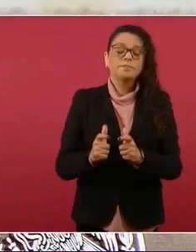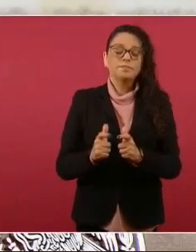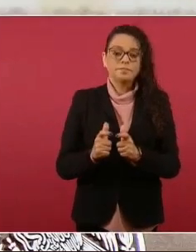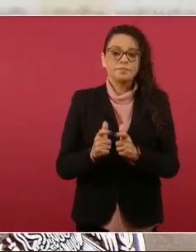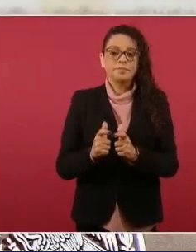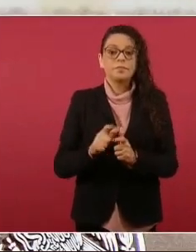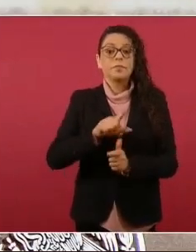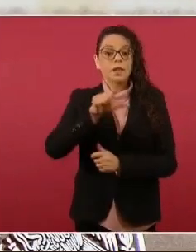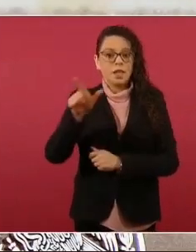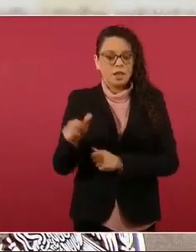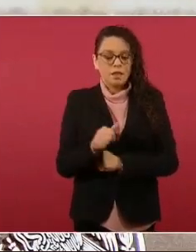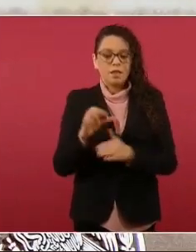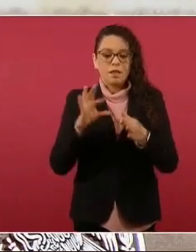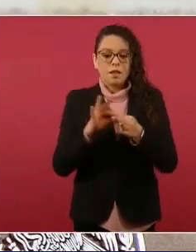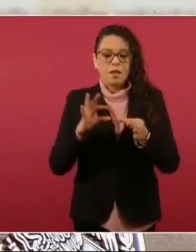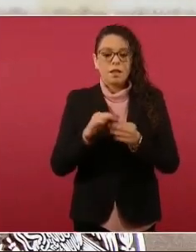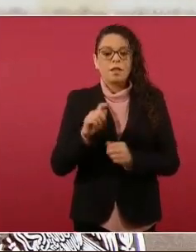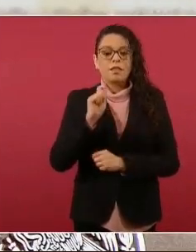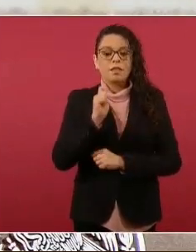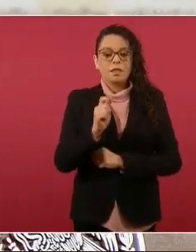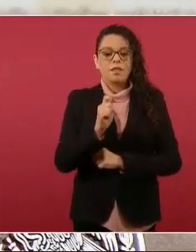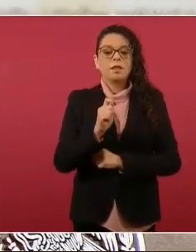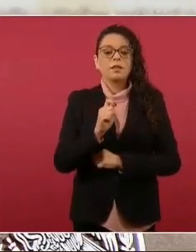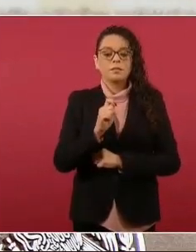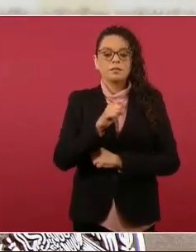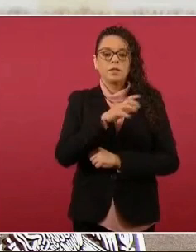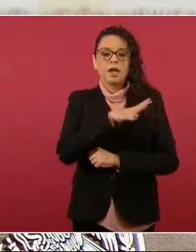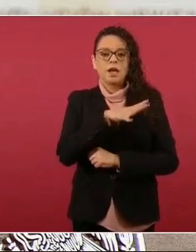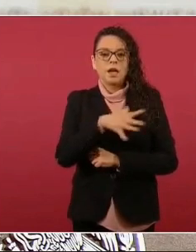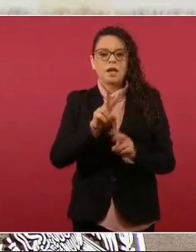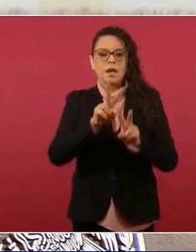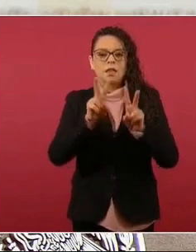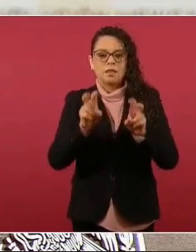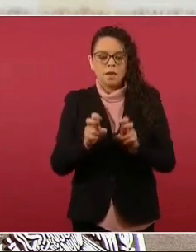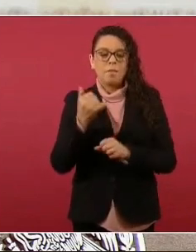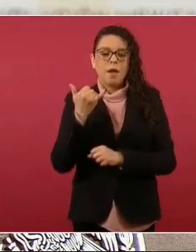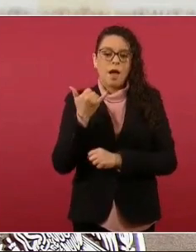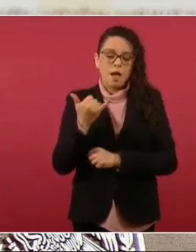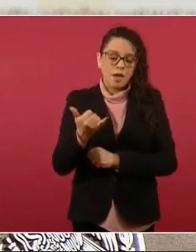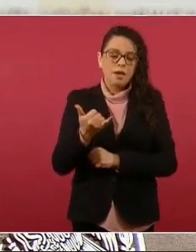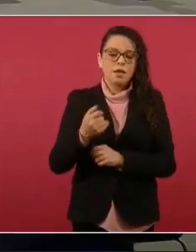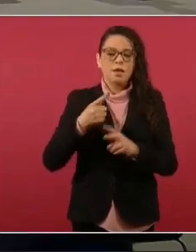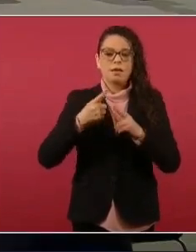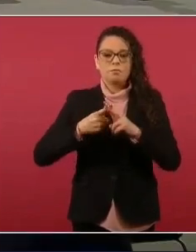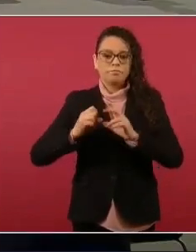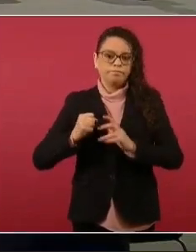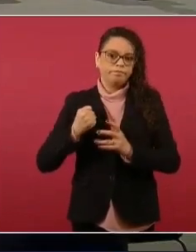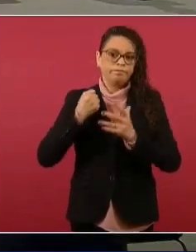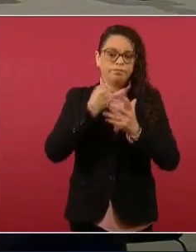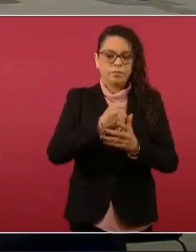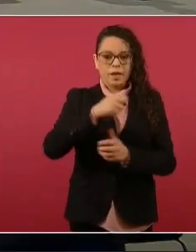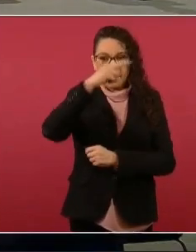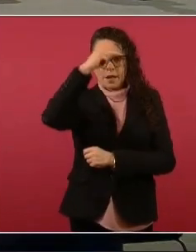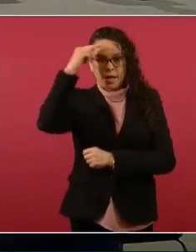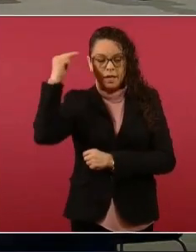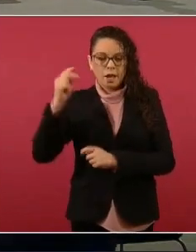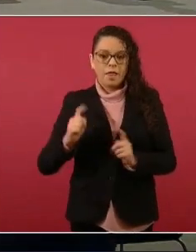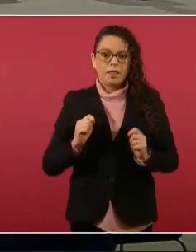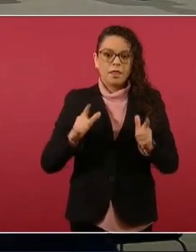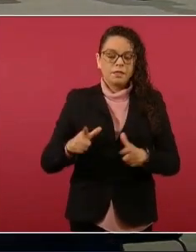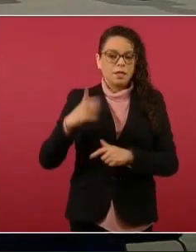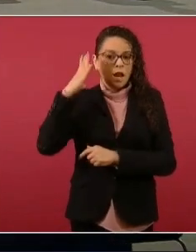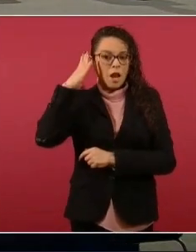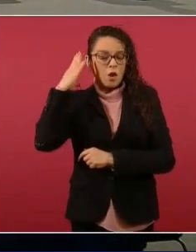avances generales y de la inversión en Nayarit, en Tlaxcala y Colima, así como la productividad